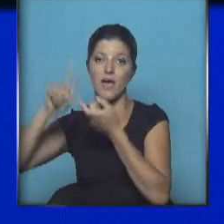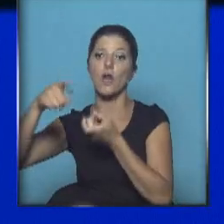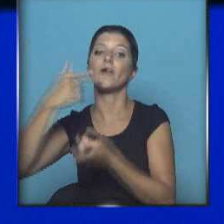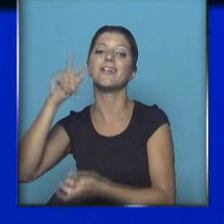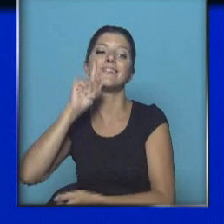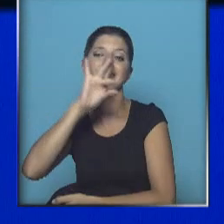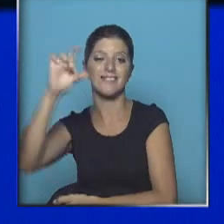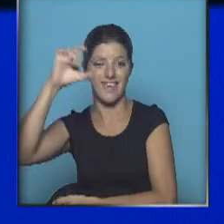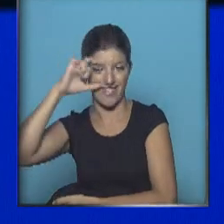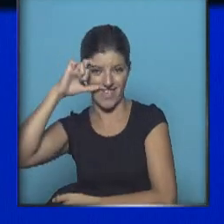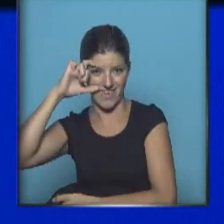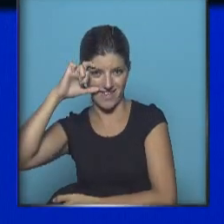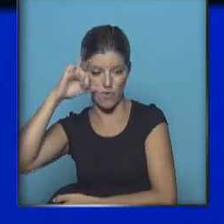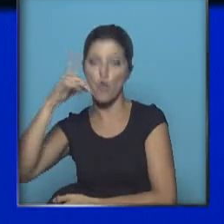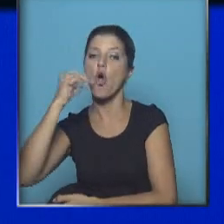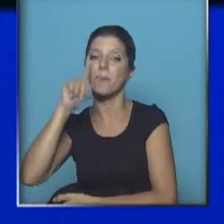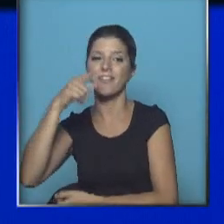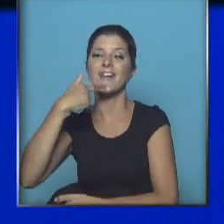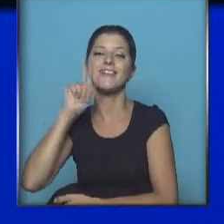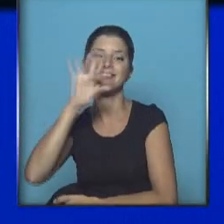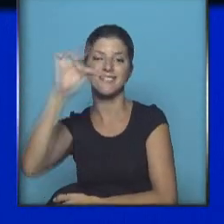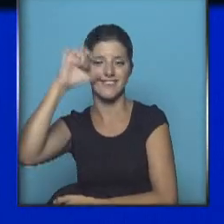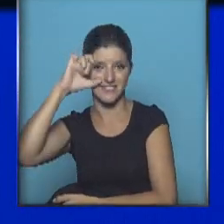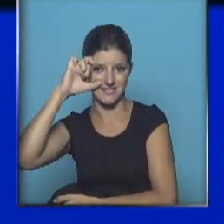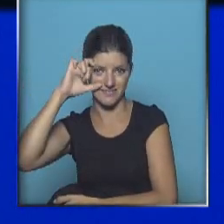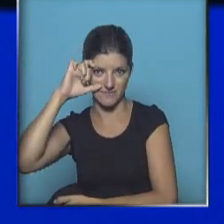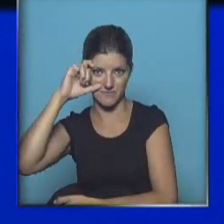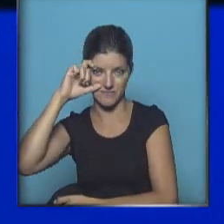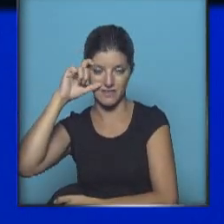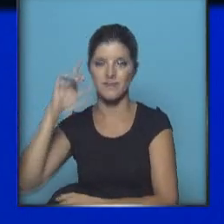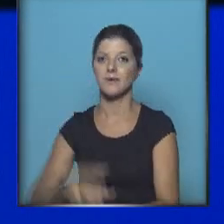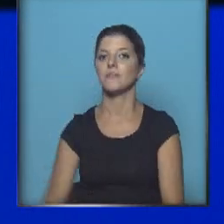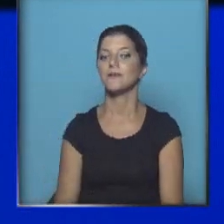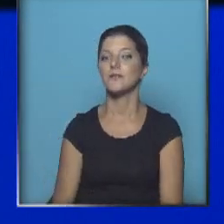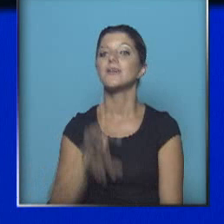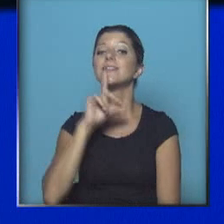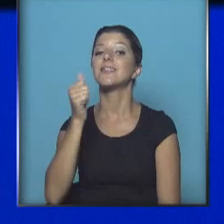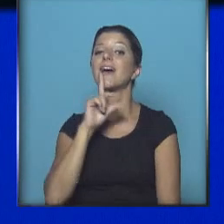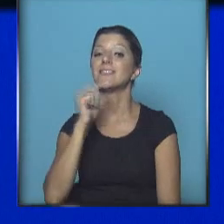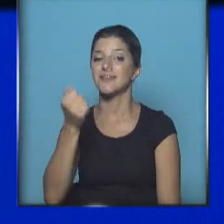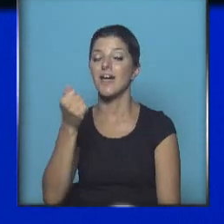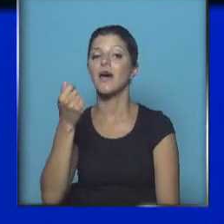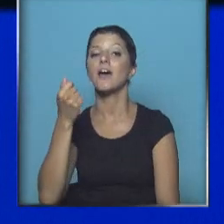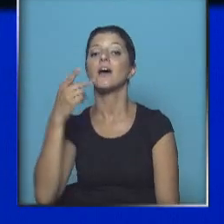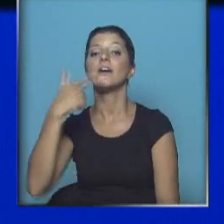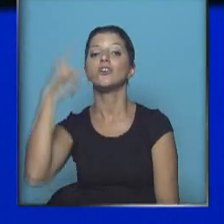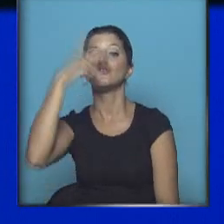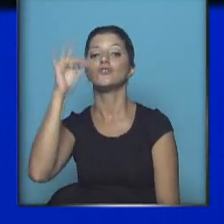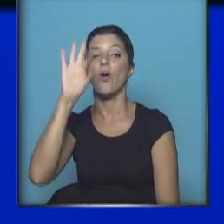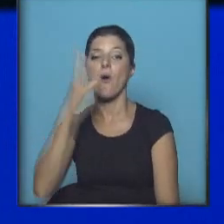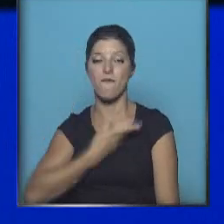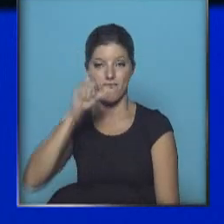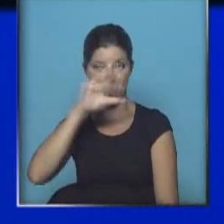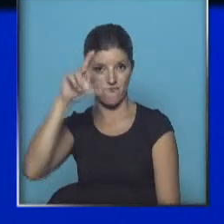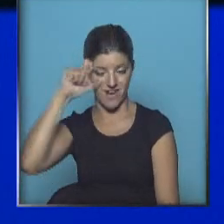segundo Danzerrey en la CIDE, que se llama Joffre, Tata Joffre, que en este momento está procesado